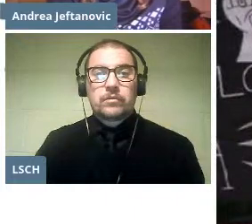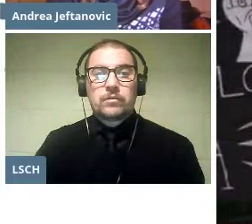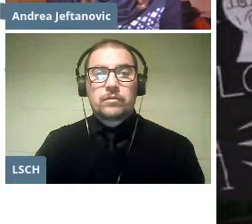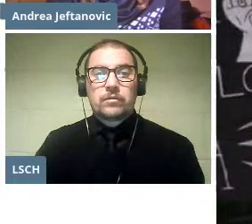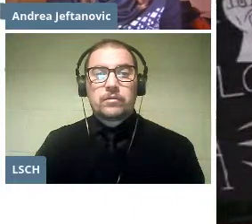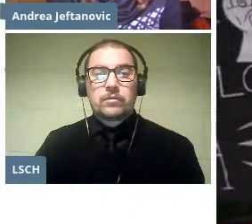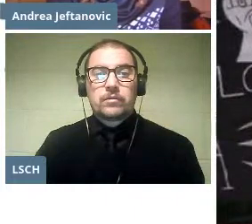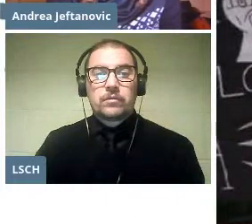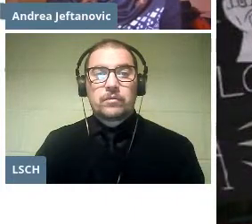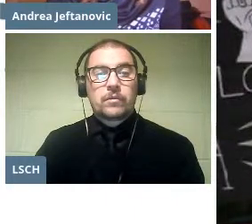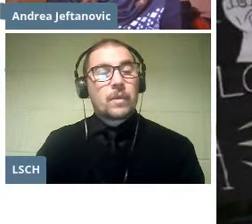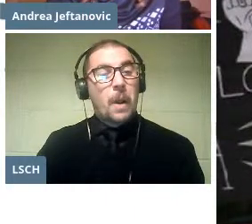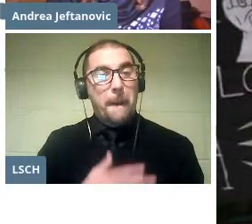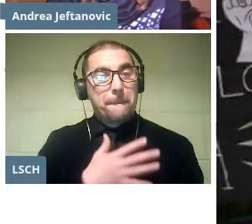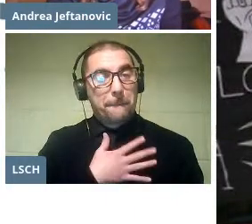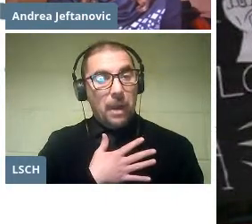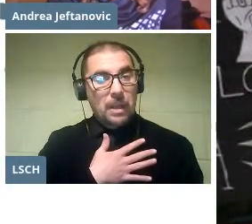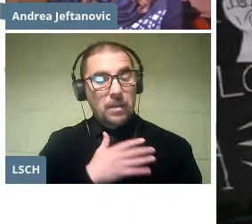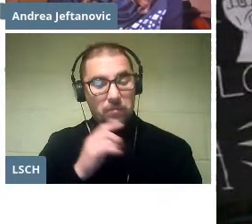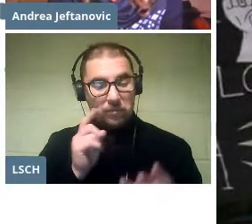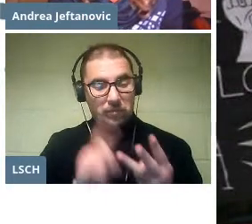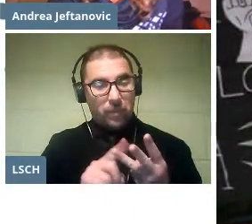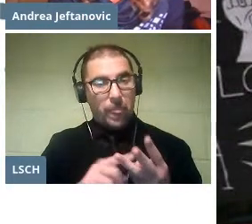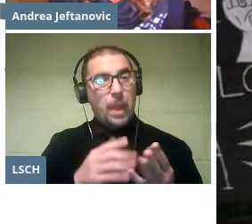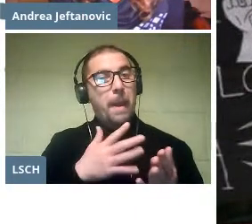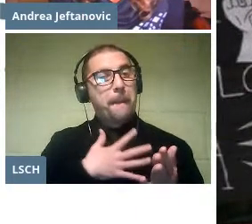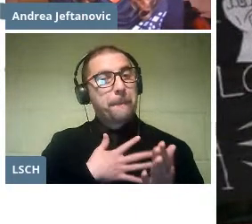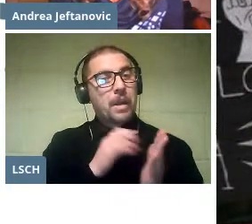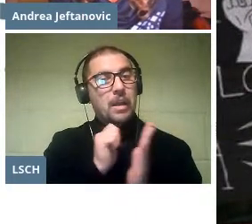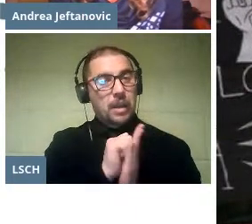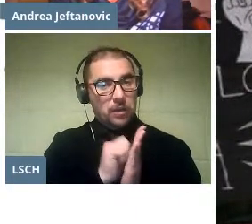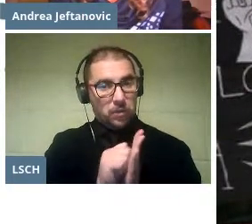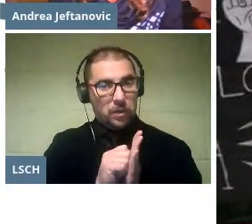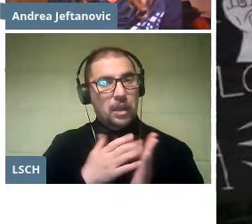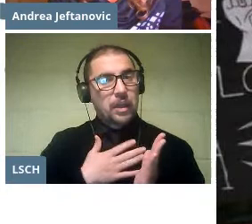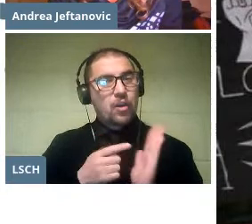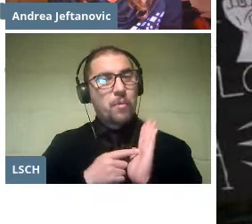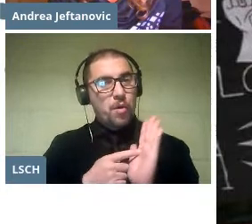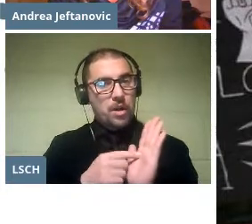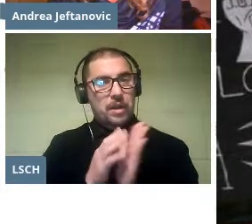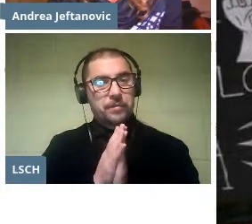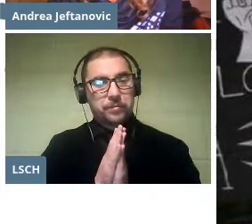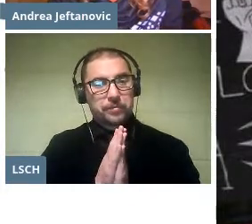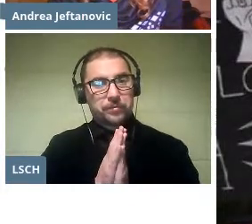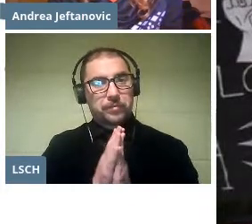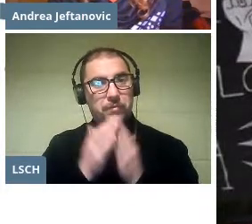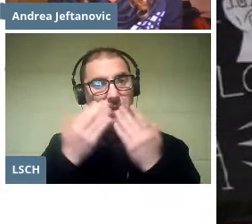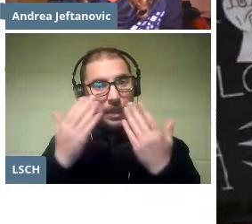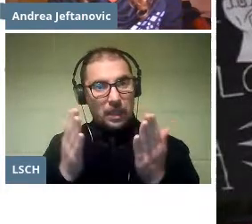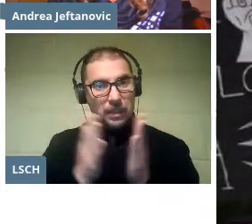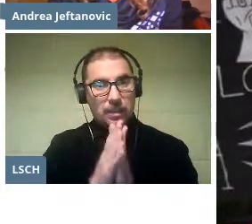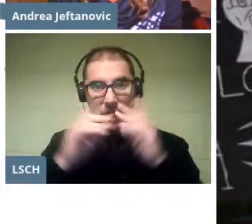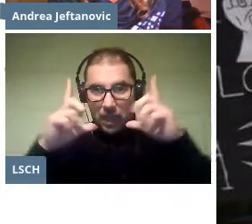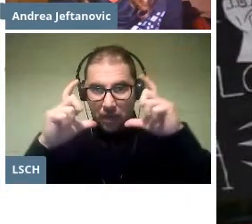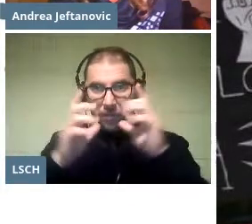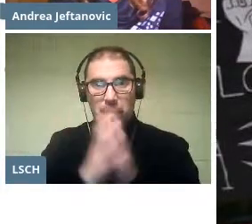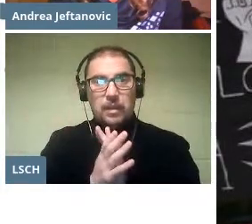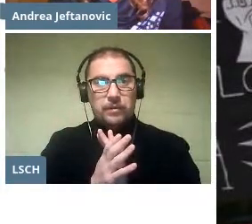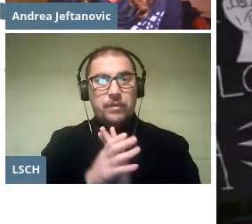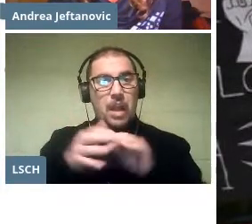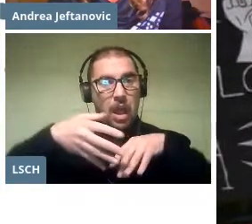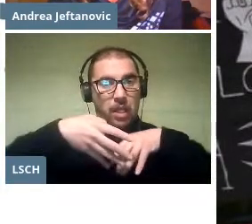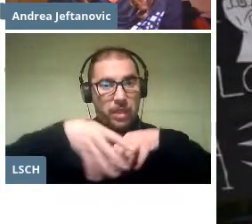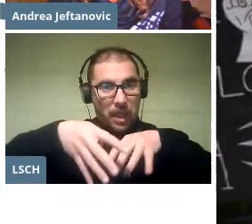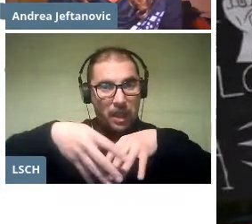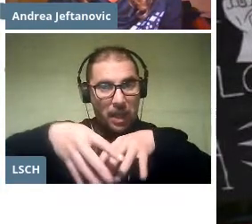Mis escrituras caminantes. Y acá les quiero mostrar algo. Si se fijan en estas imágenes de las marchas